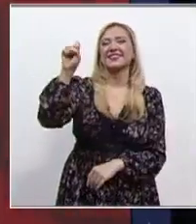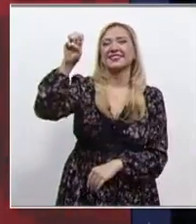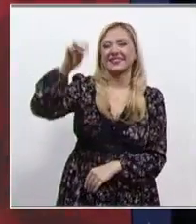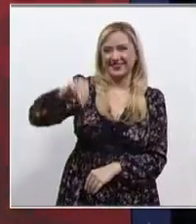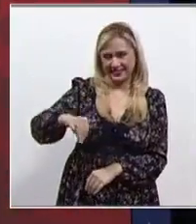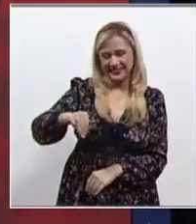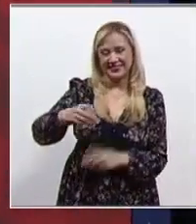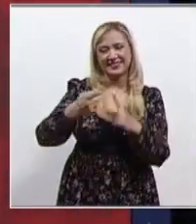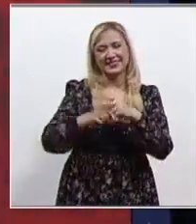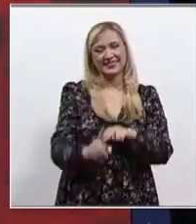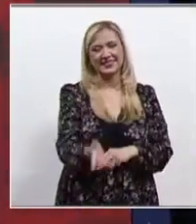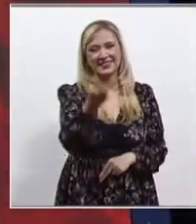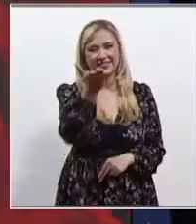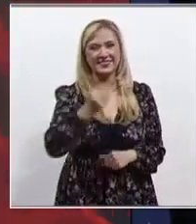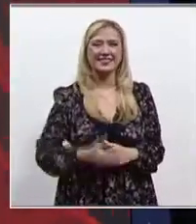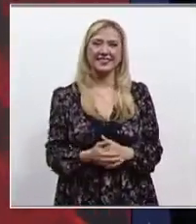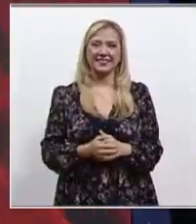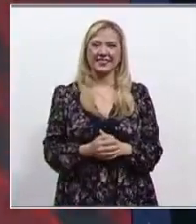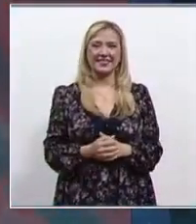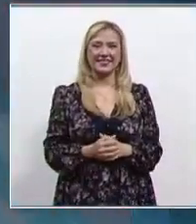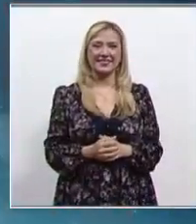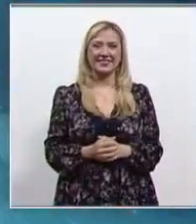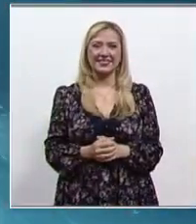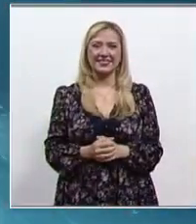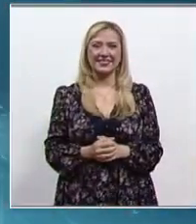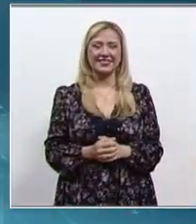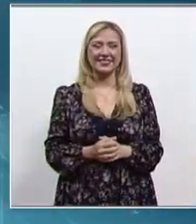señas mexicana. Comenzamos.